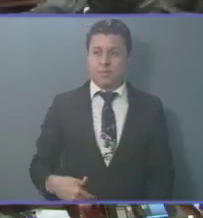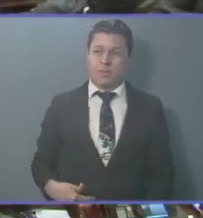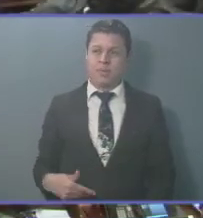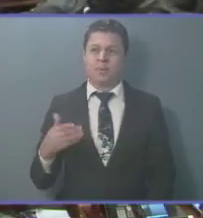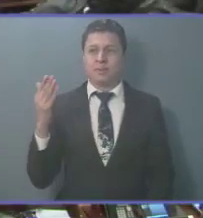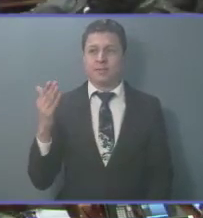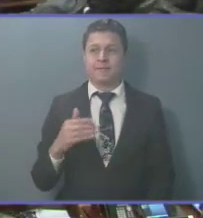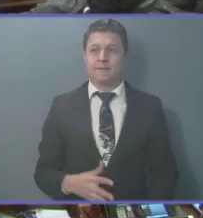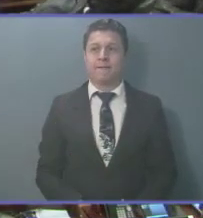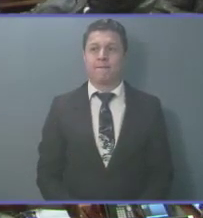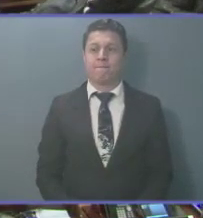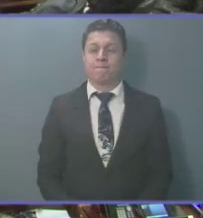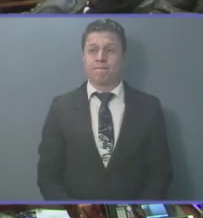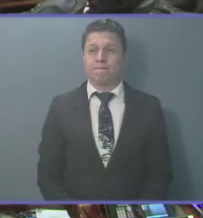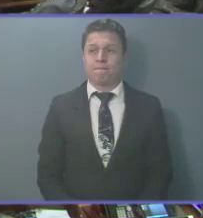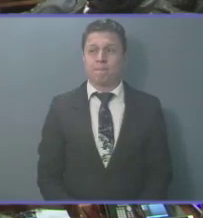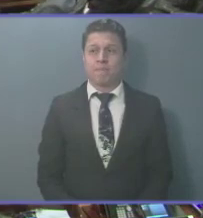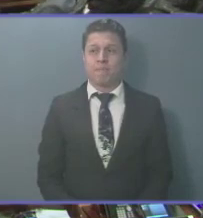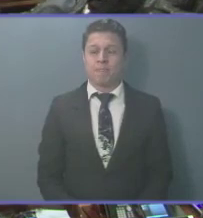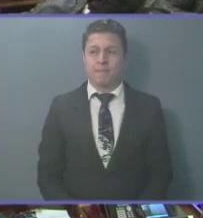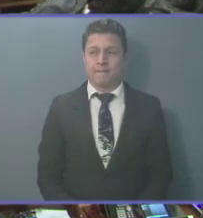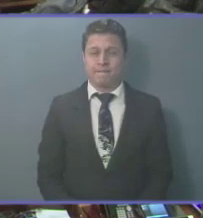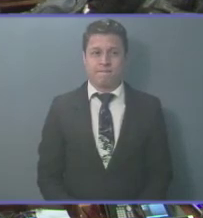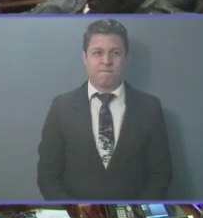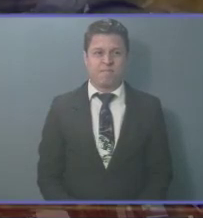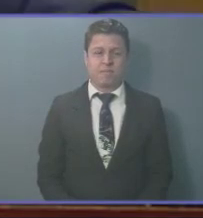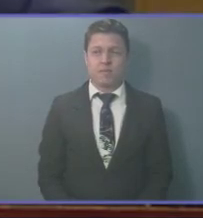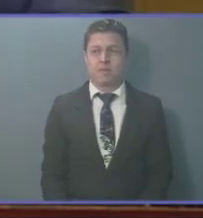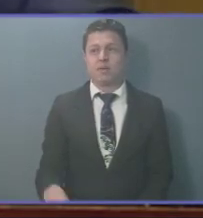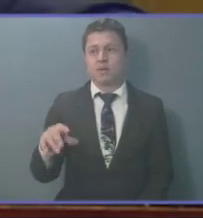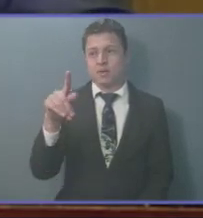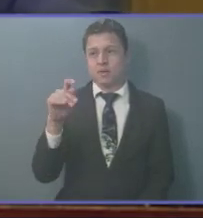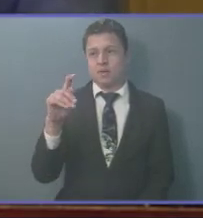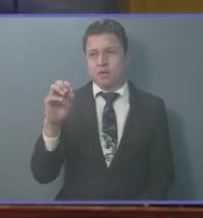Doctor Rodolfo Parker Soto tiene la palabra.